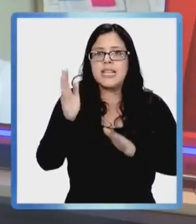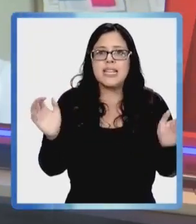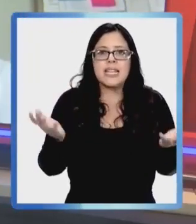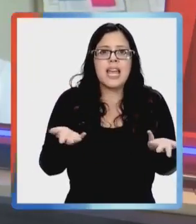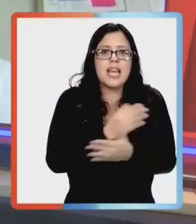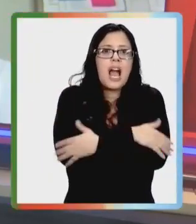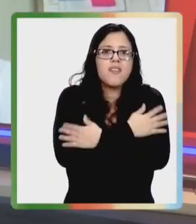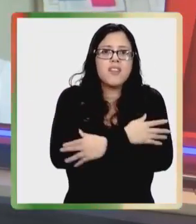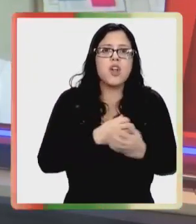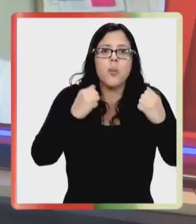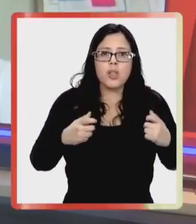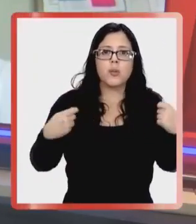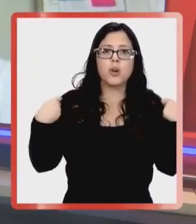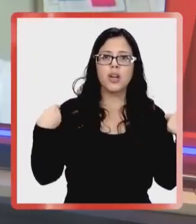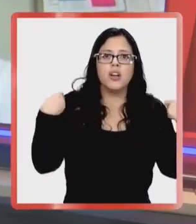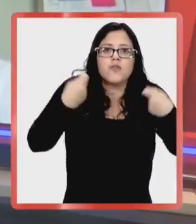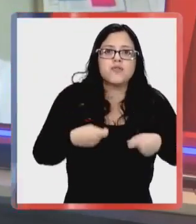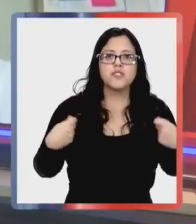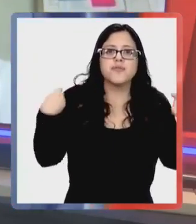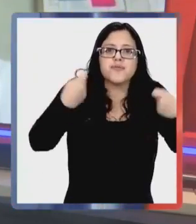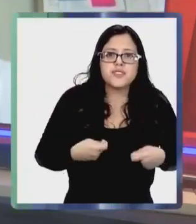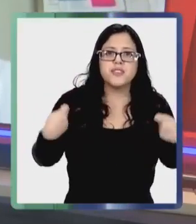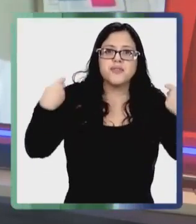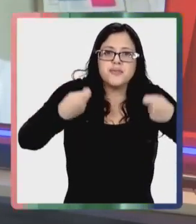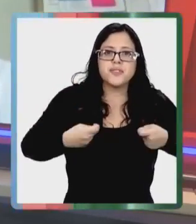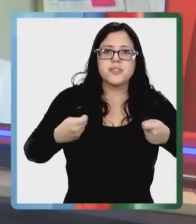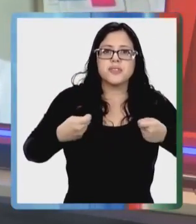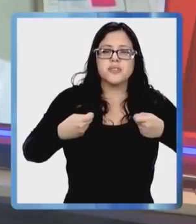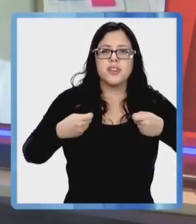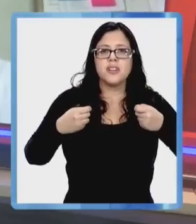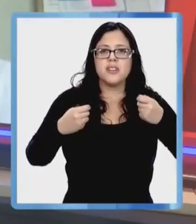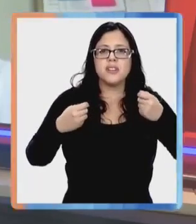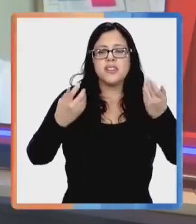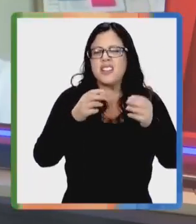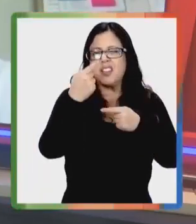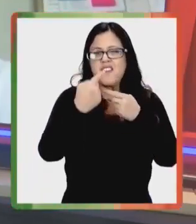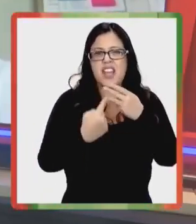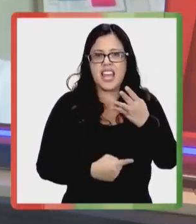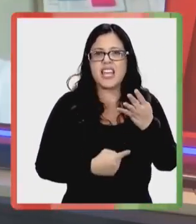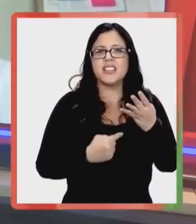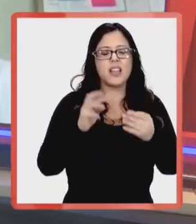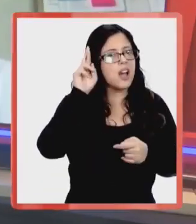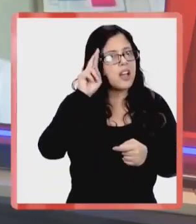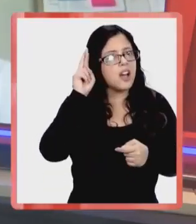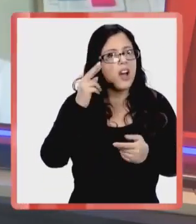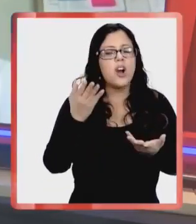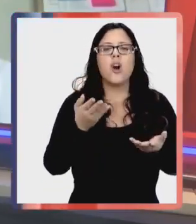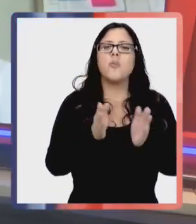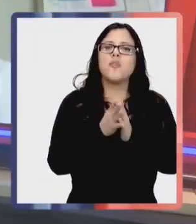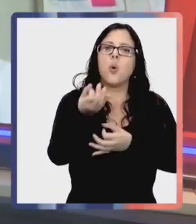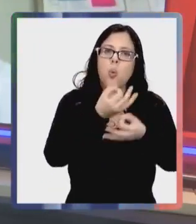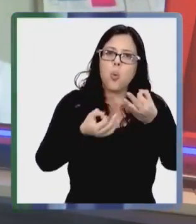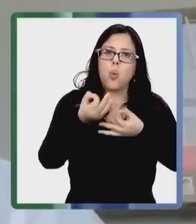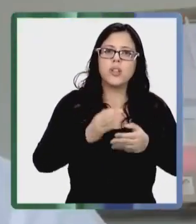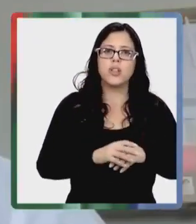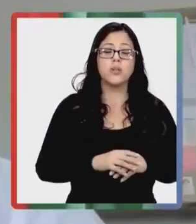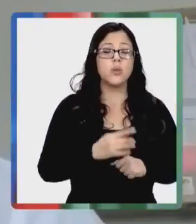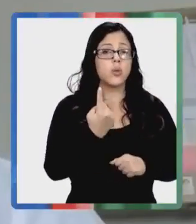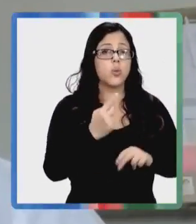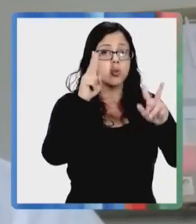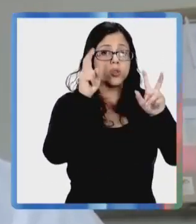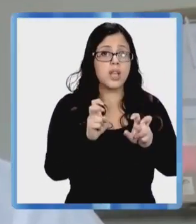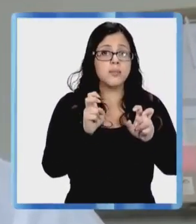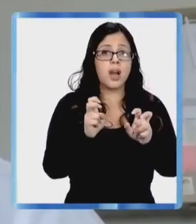al frío podemos abrigarnos como una cebollita, ¿verdad? Por distintas capas, hay varias cosas, varias reflexiones. Cuéntenos, por favor. Uno de